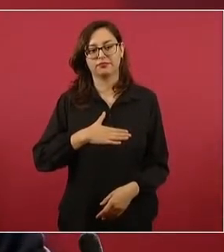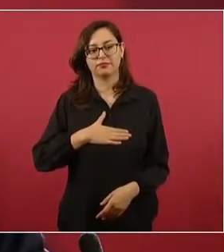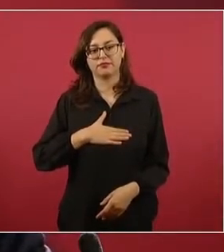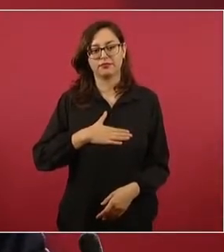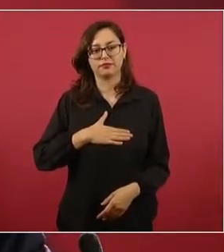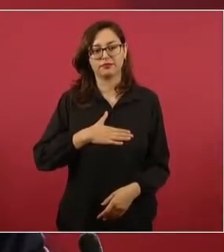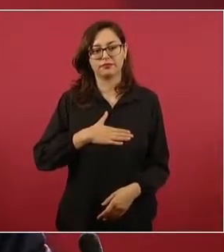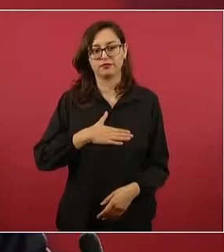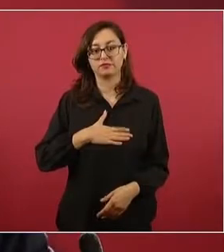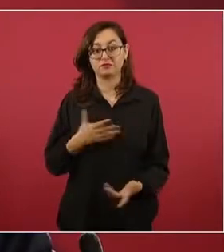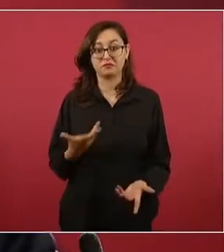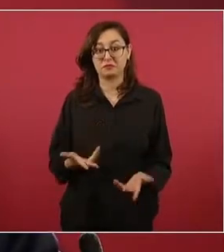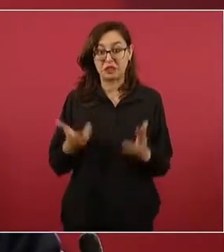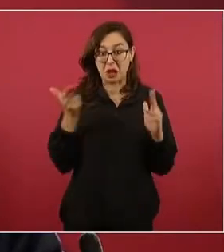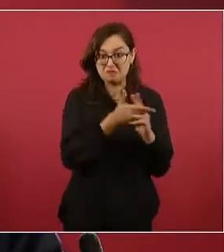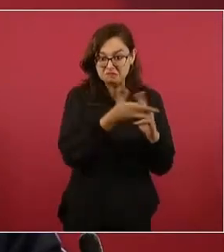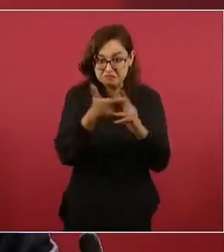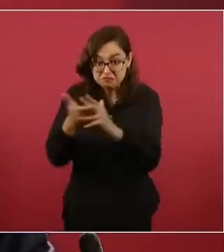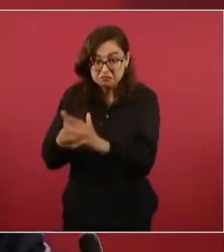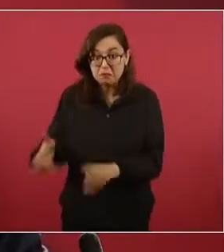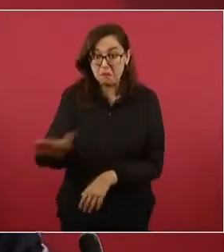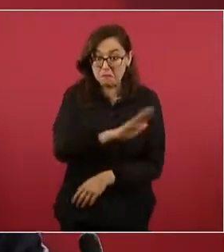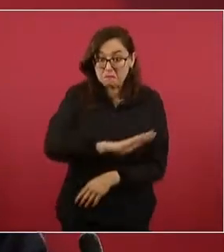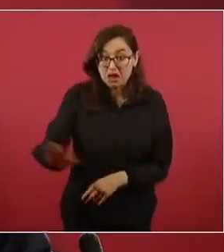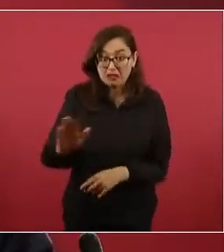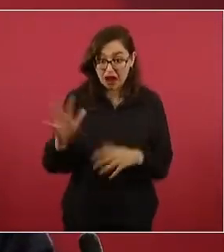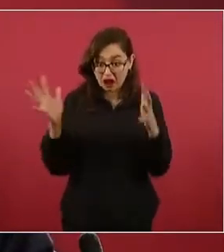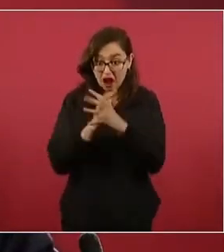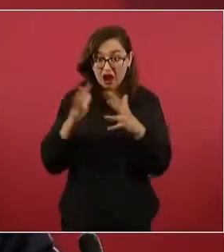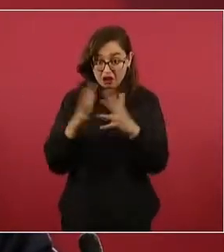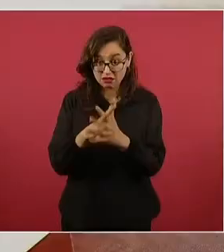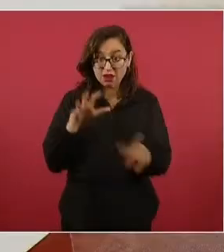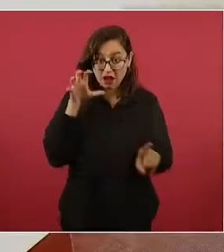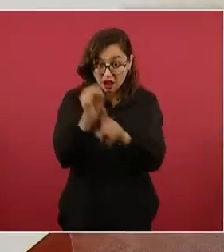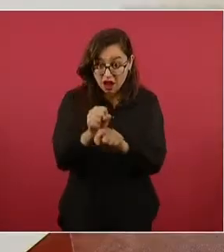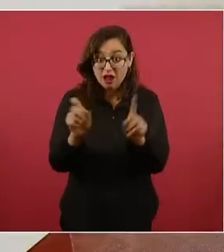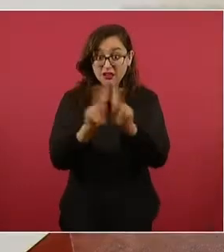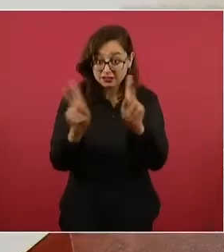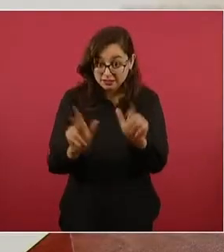no es el exterminio, no es la guerra.